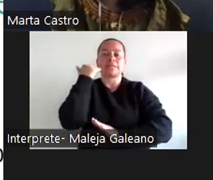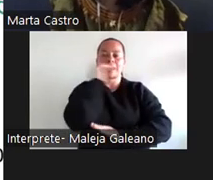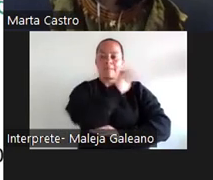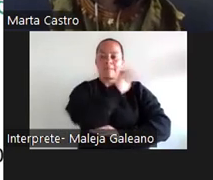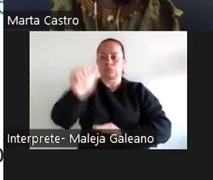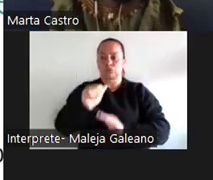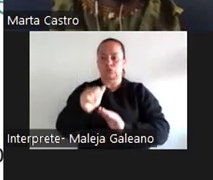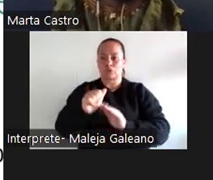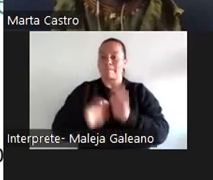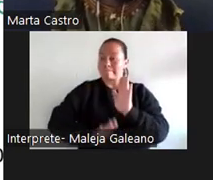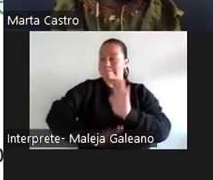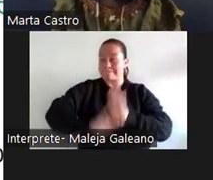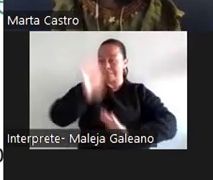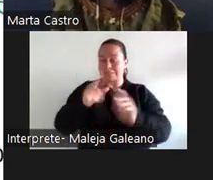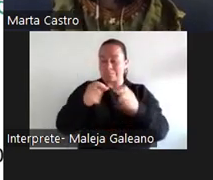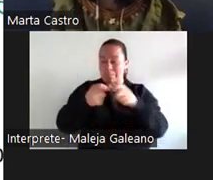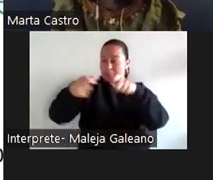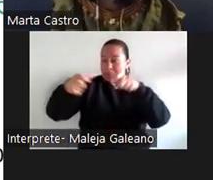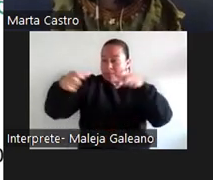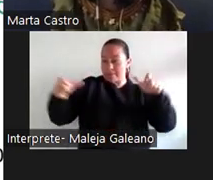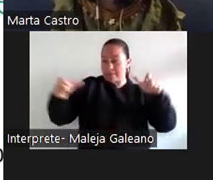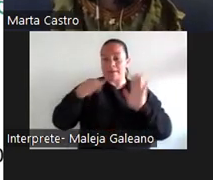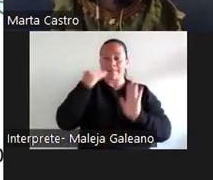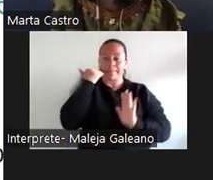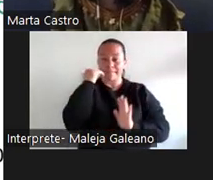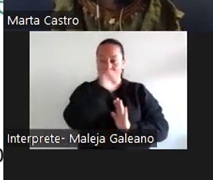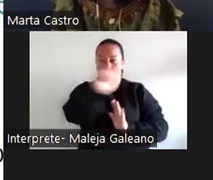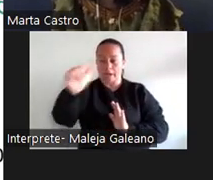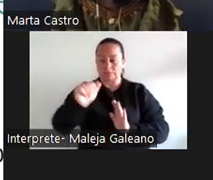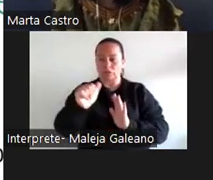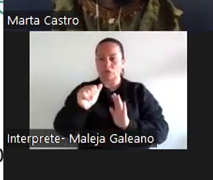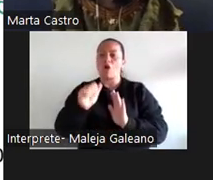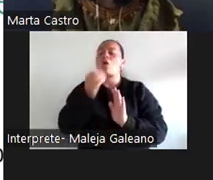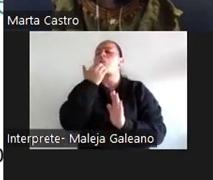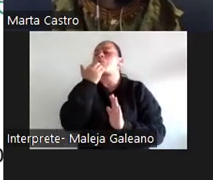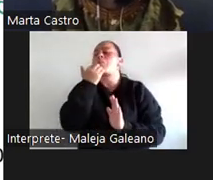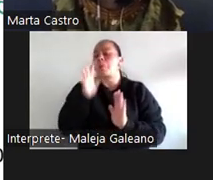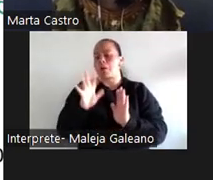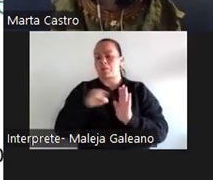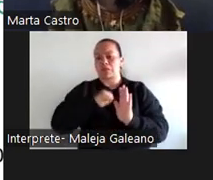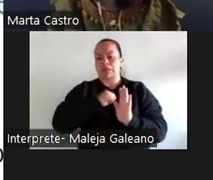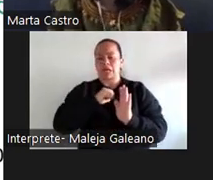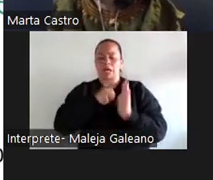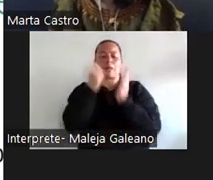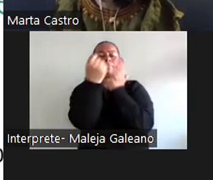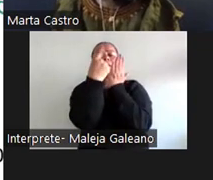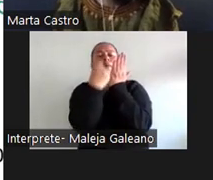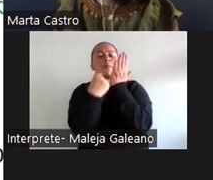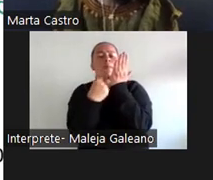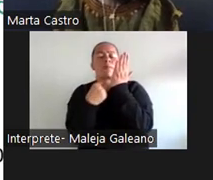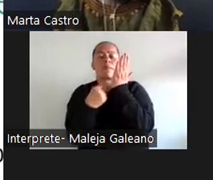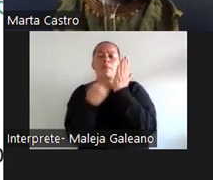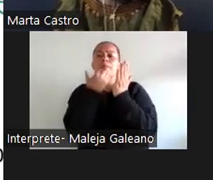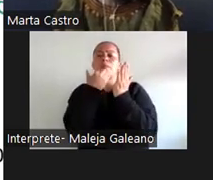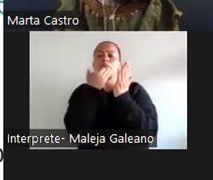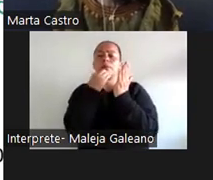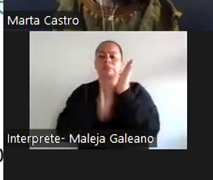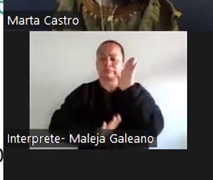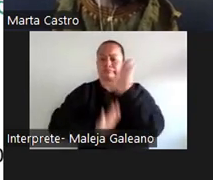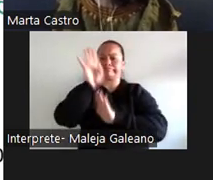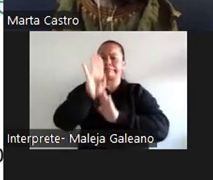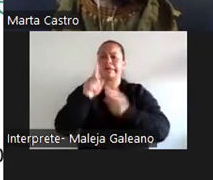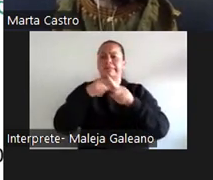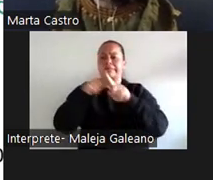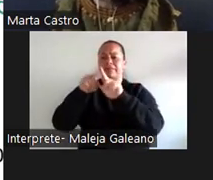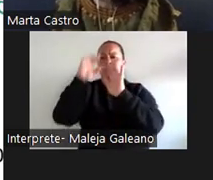digo y por ejemplo hay encuestas sobre el uso del tiempo como la enut desarrollada en más de 60 países que